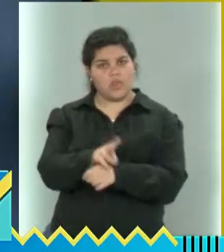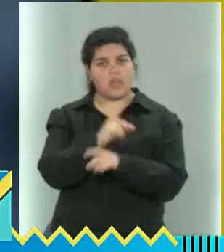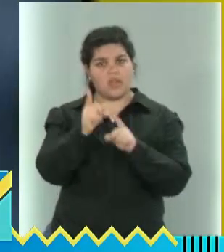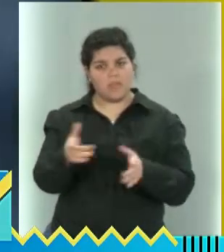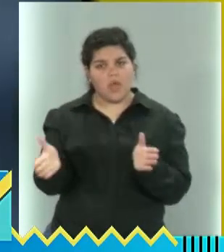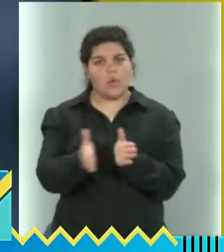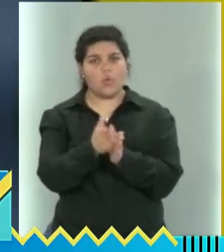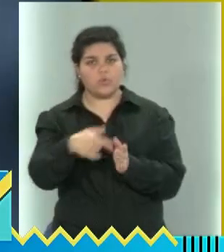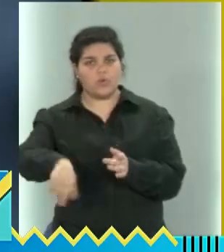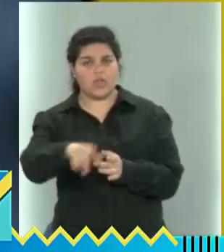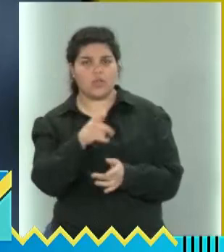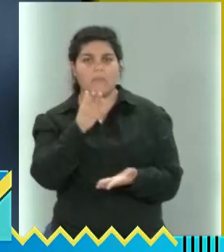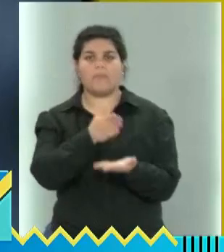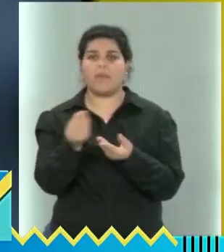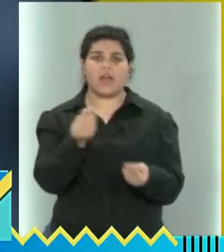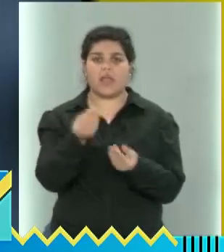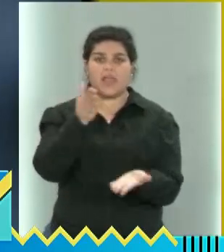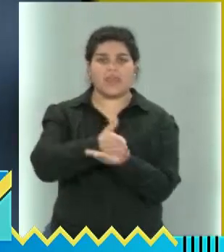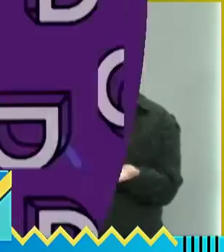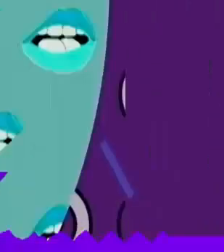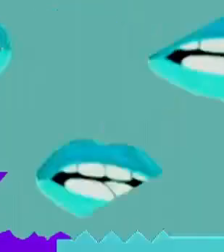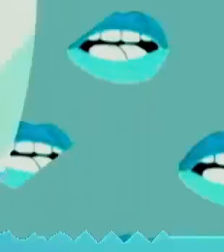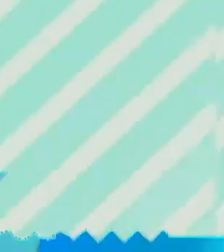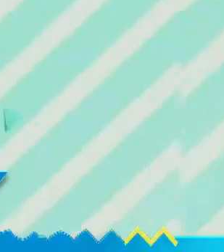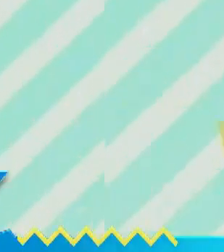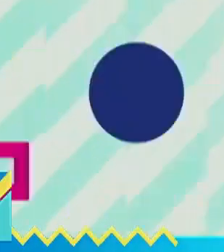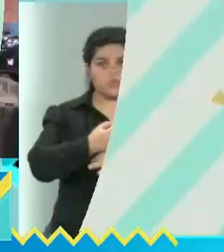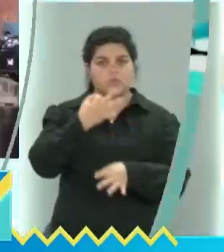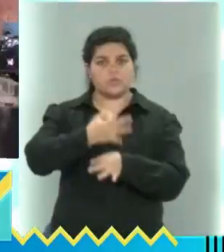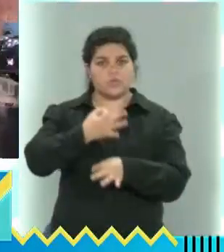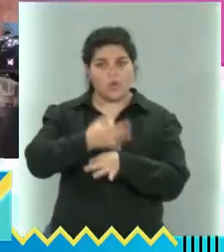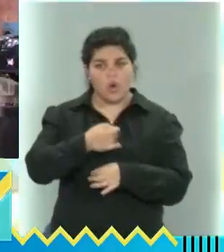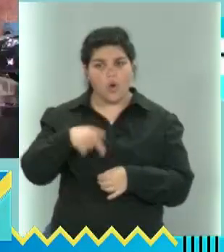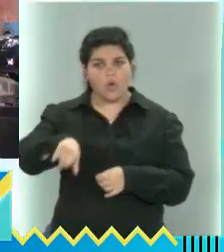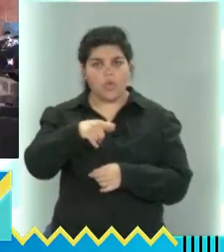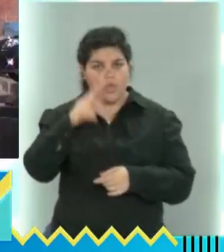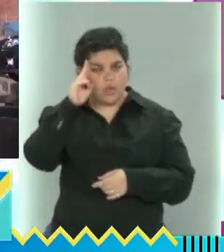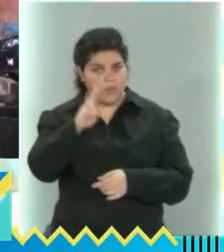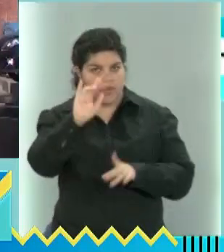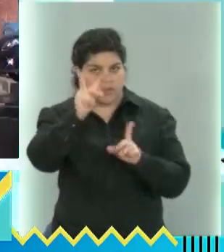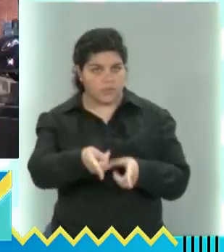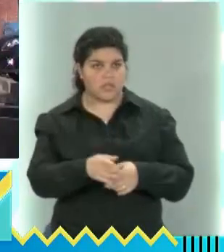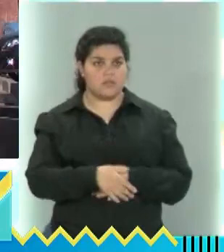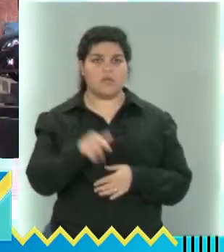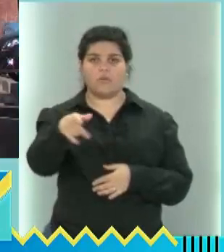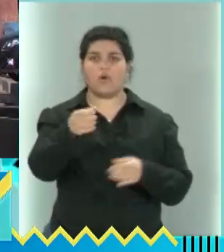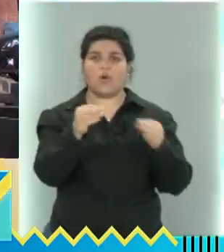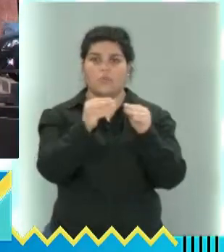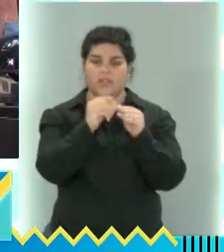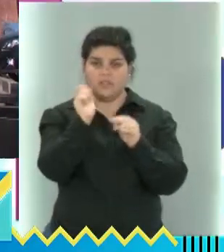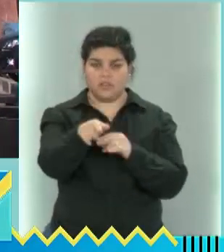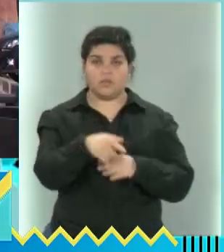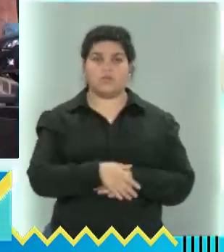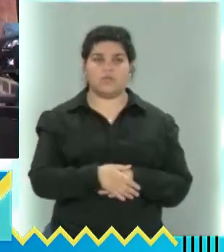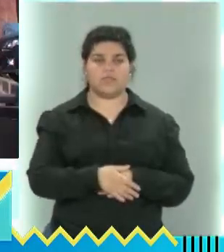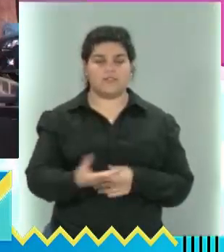educación también sea respetado, ¿no? Desde ese lugar, desde el lugar de papá. Y un colega tuyo nos decía un tiempo atrás, yo lamento no